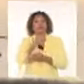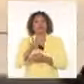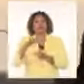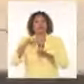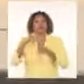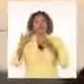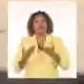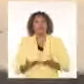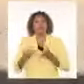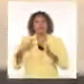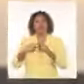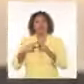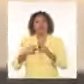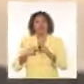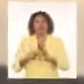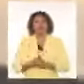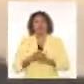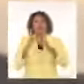Siria y el Líbano.